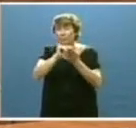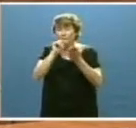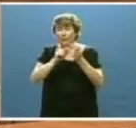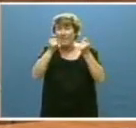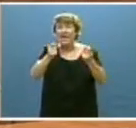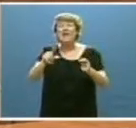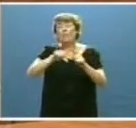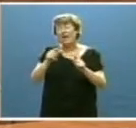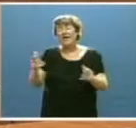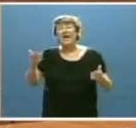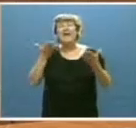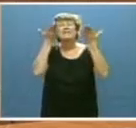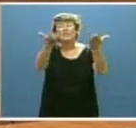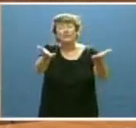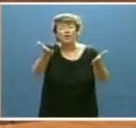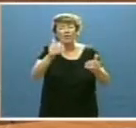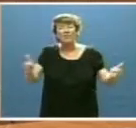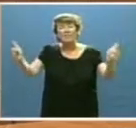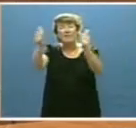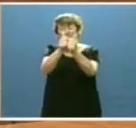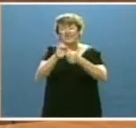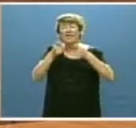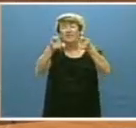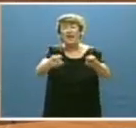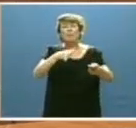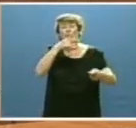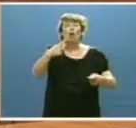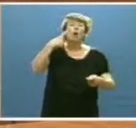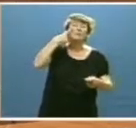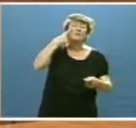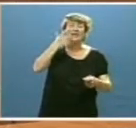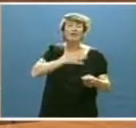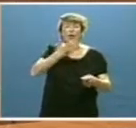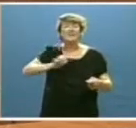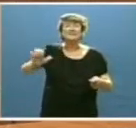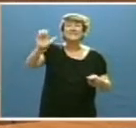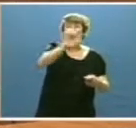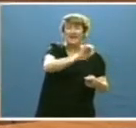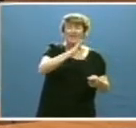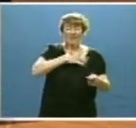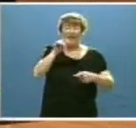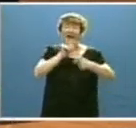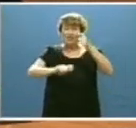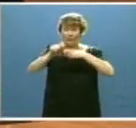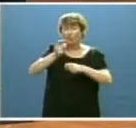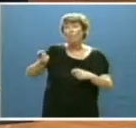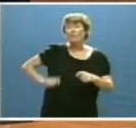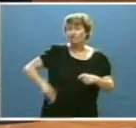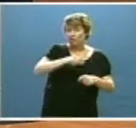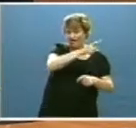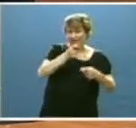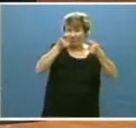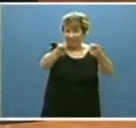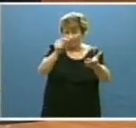a la dependencia otorgada por el observatorio estatal de la citada asociación profesional